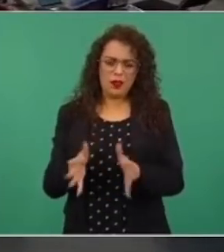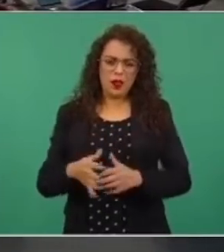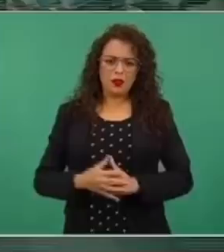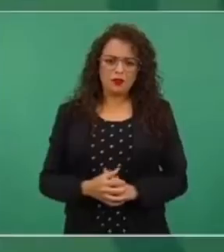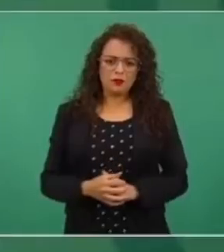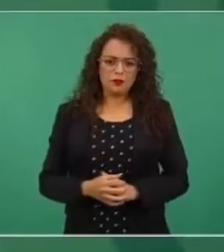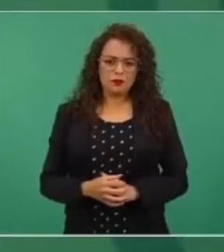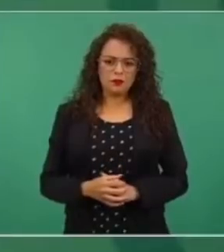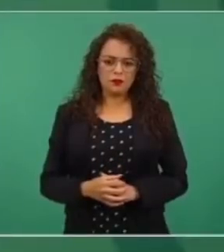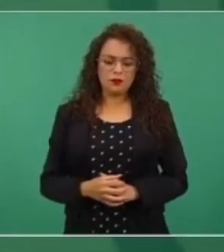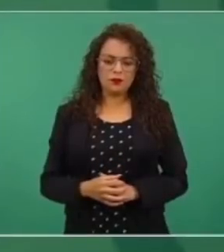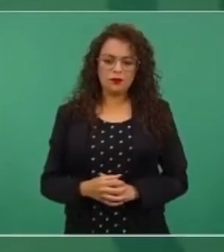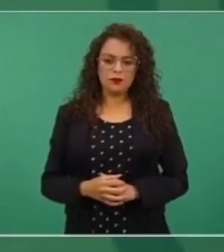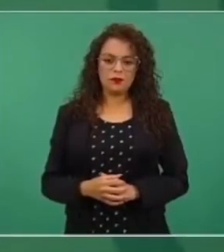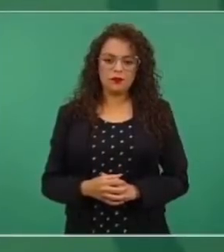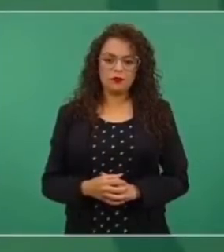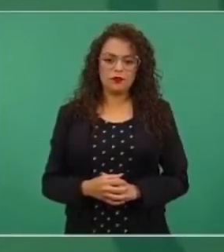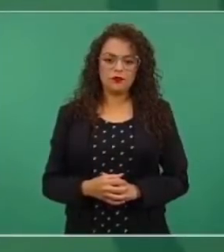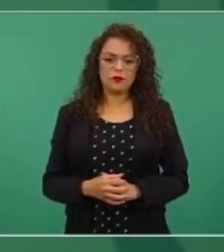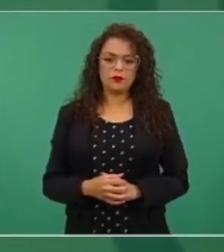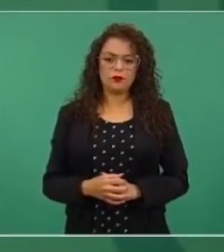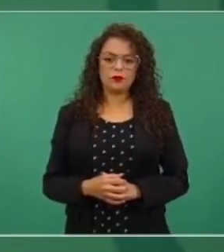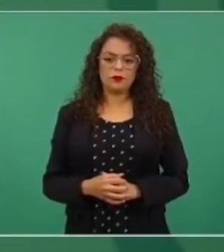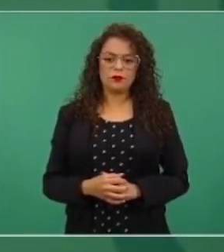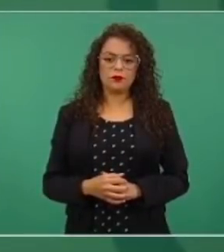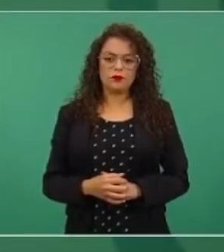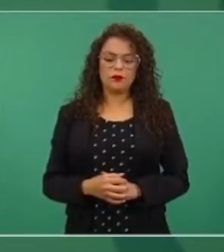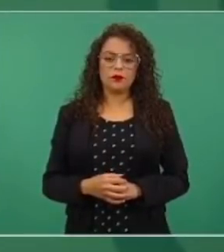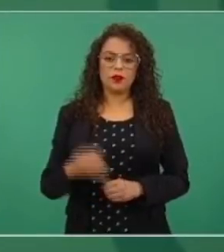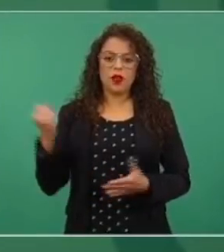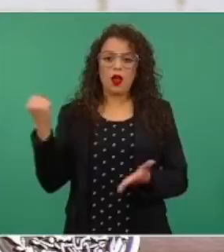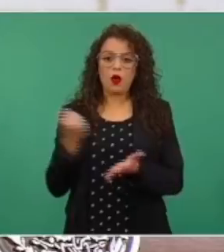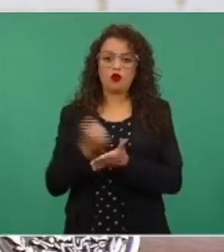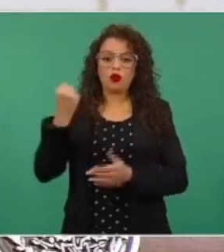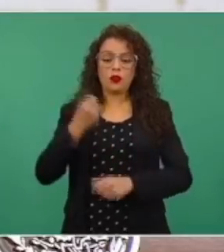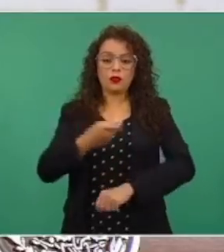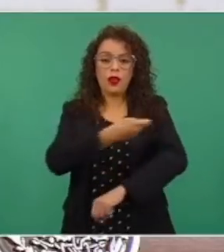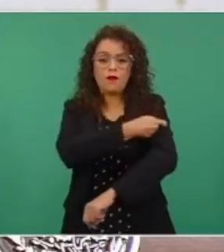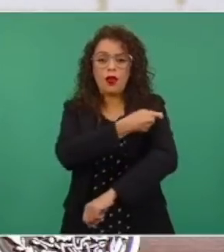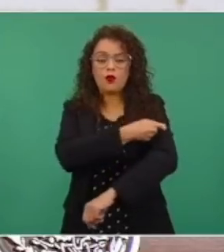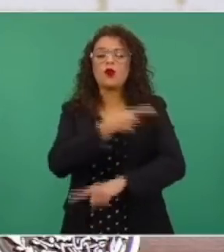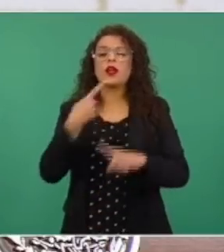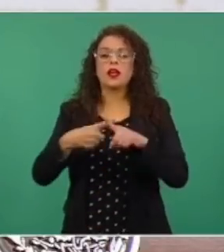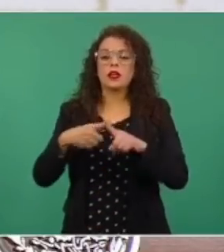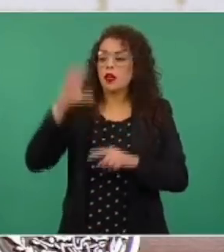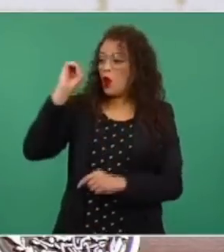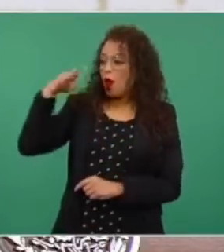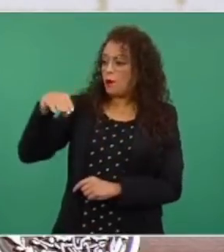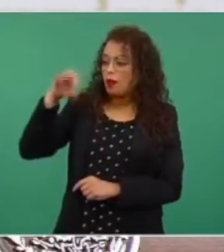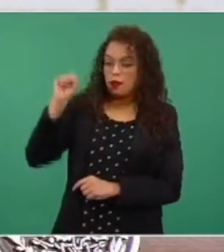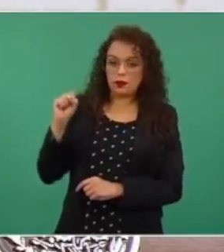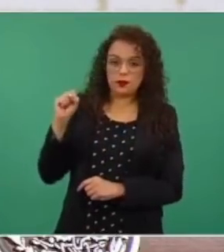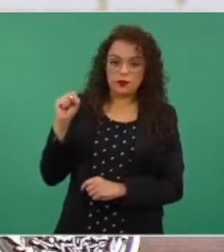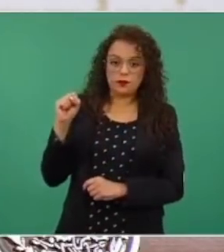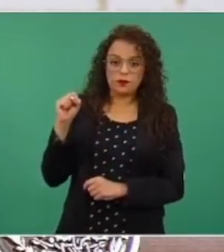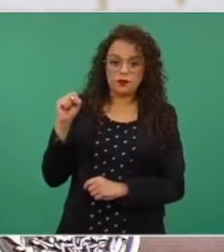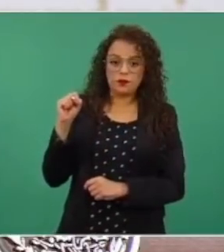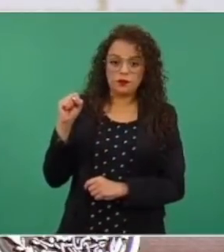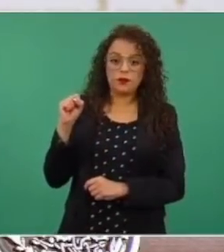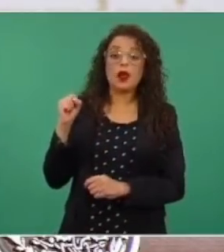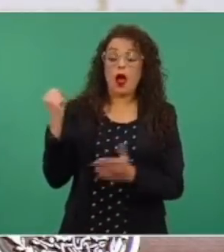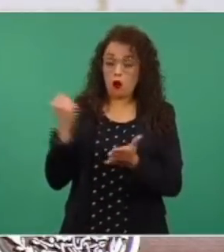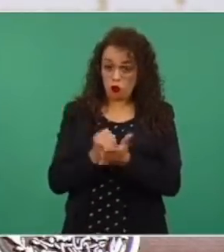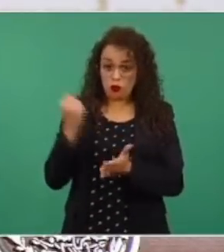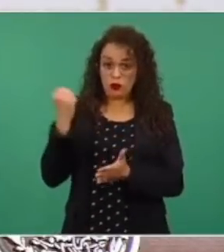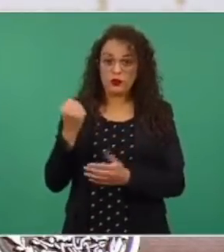Todas las vacunas autorizadas por la Organización Mundial de la Salud, las que están